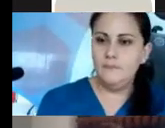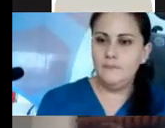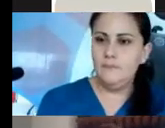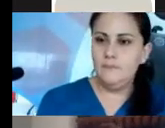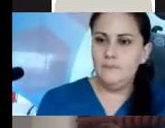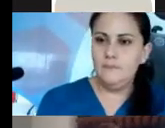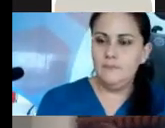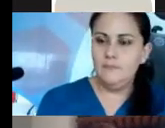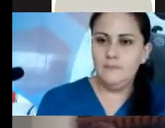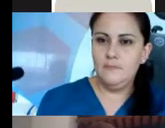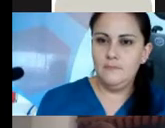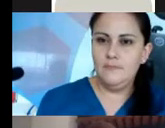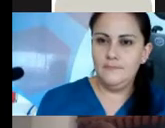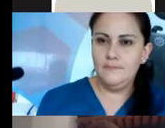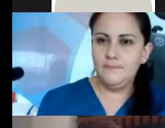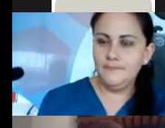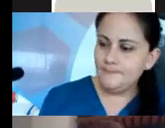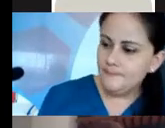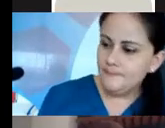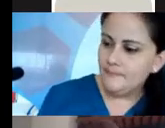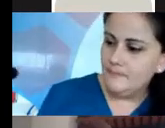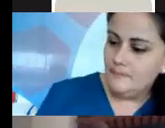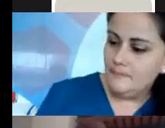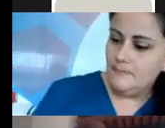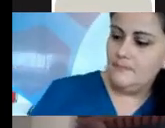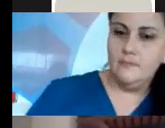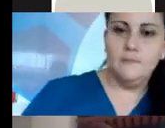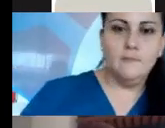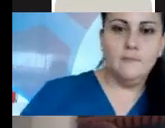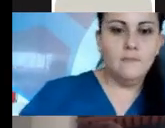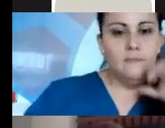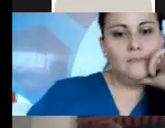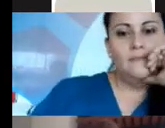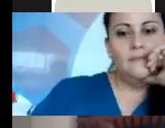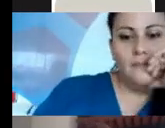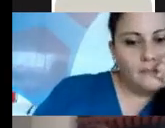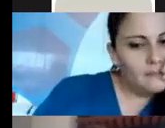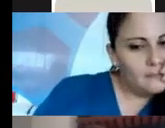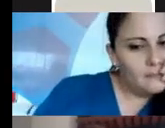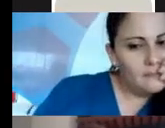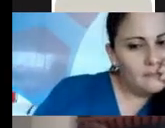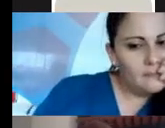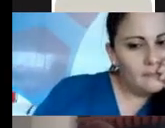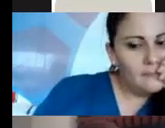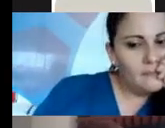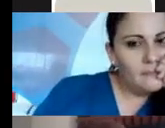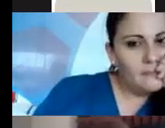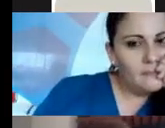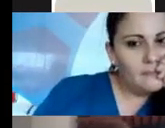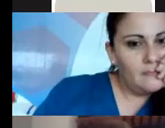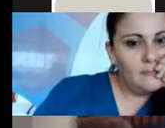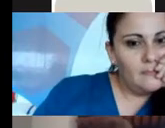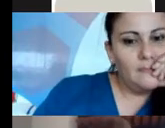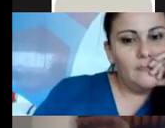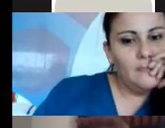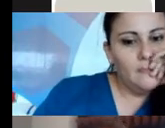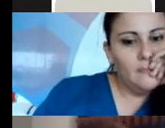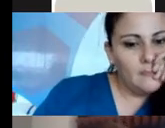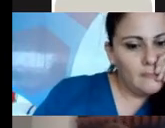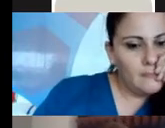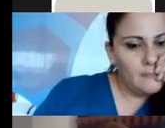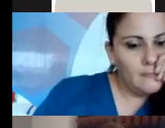las tender, o cuando no se hace, cuando el médico fisiatra y el equipo multidisciplinario no hace correctamente